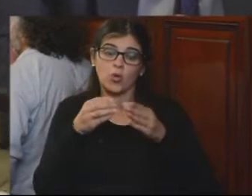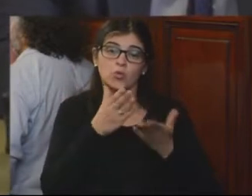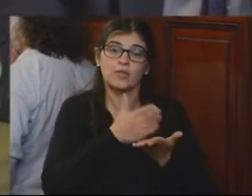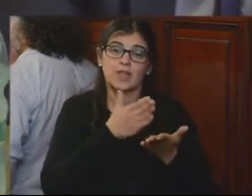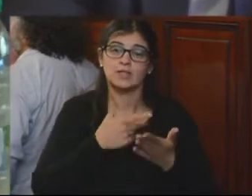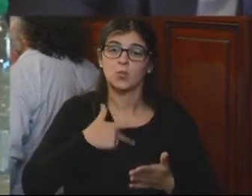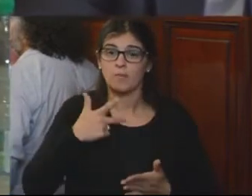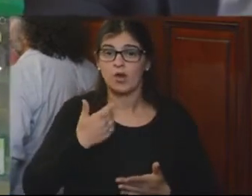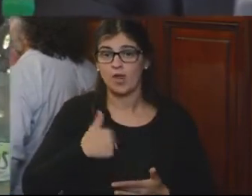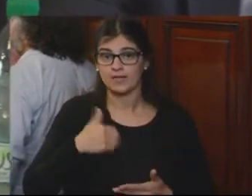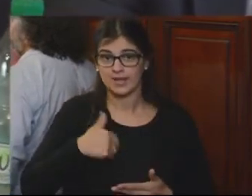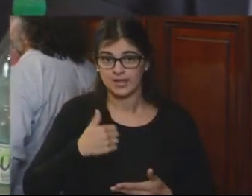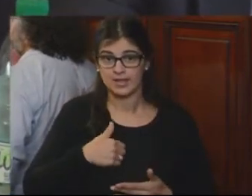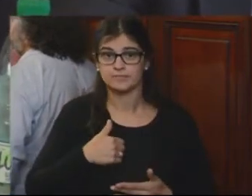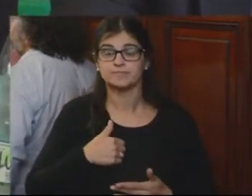de argentina